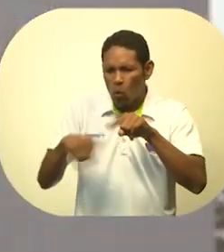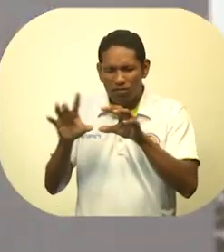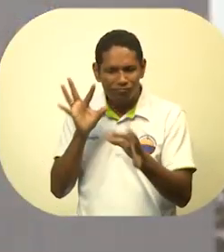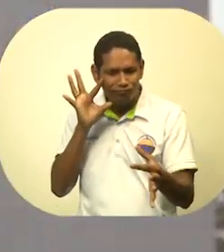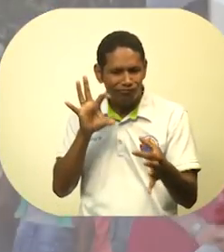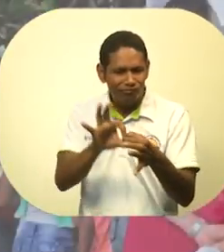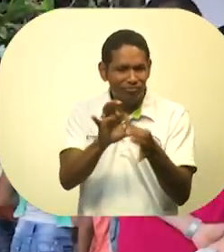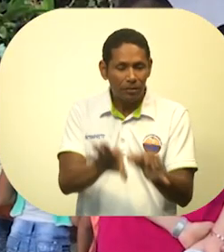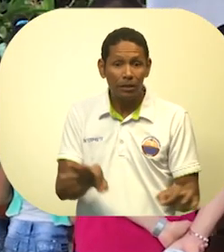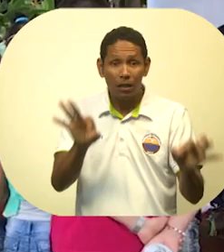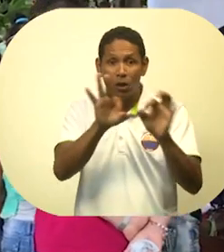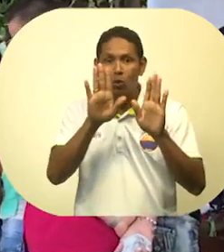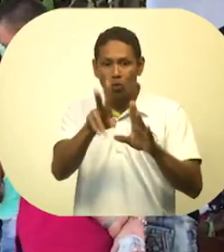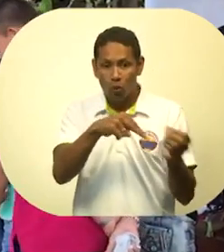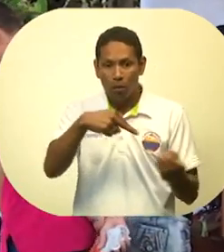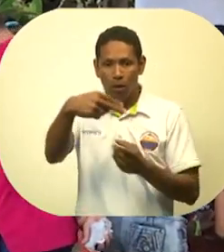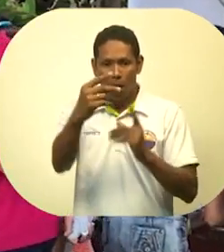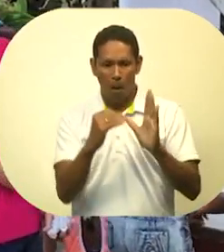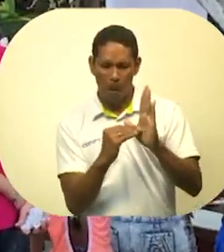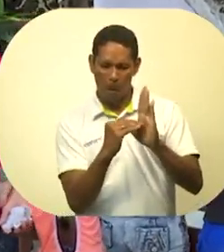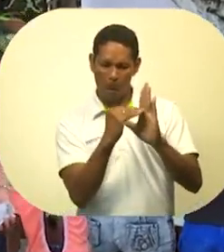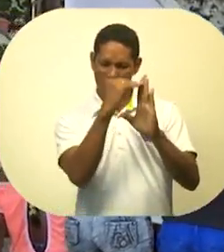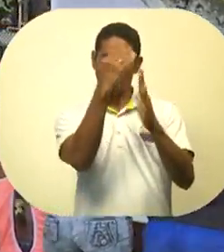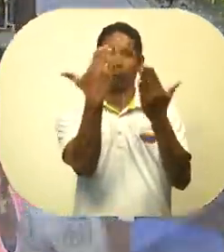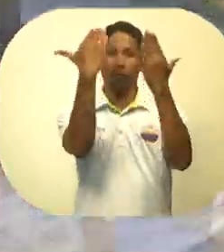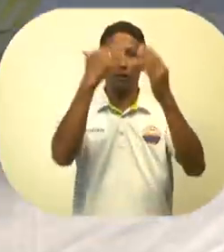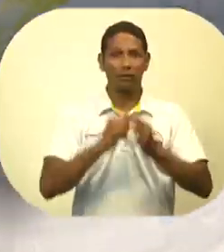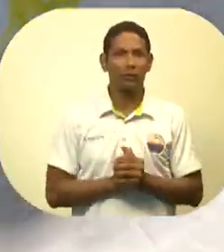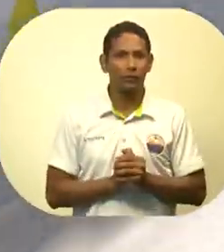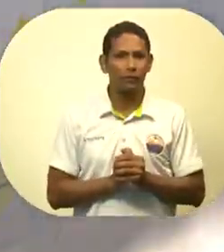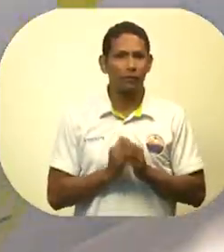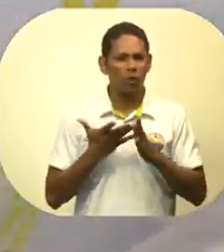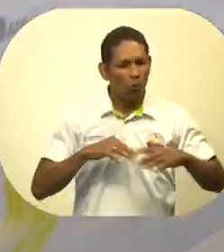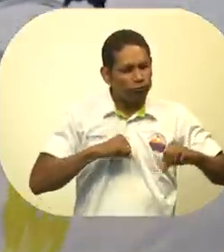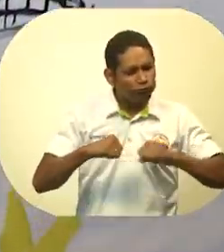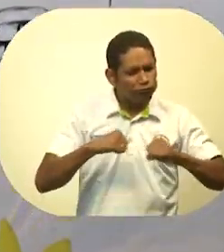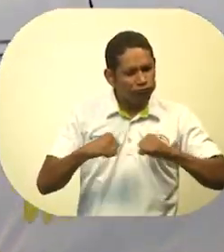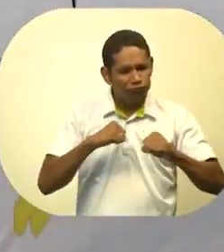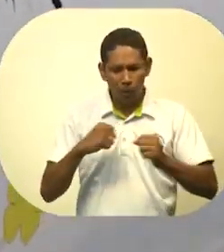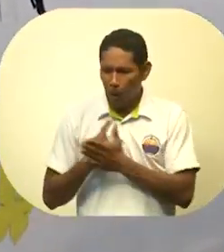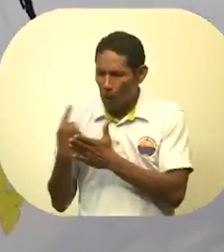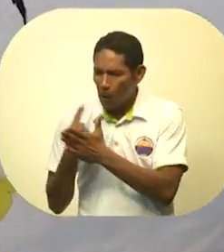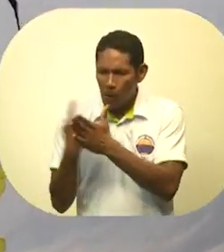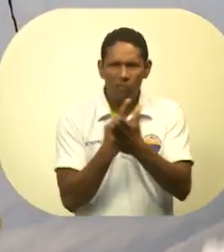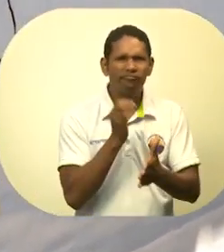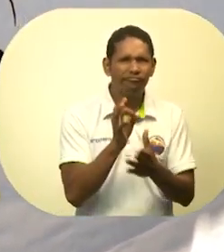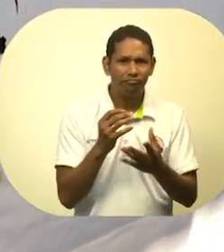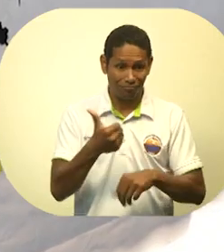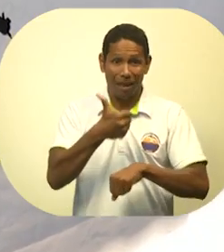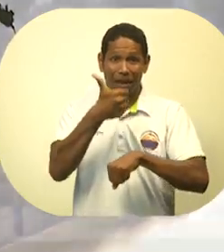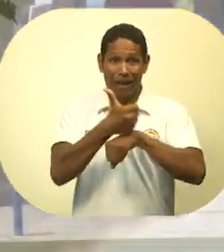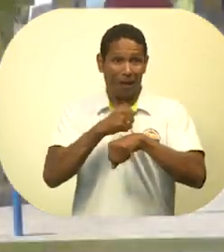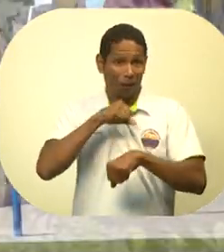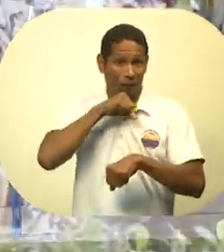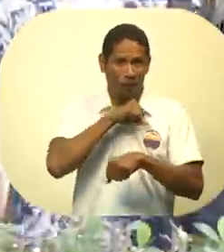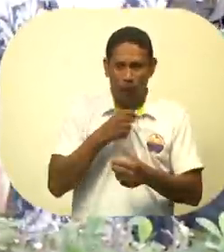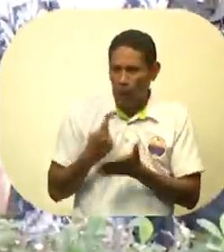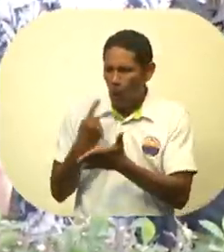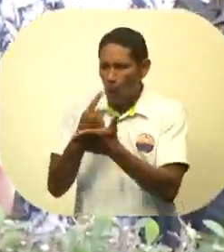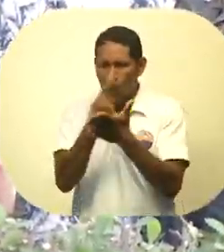compete para el mejoramiento de los niveles educativos en los niveles precedentes. La actividad, que contó con la retroalimentación constante del rector Pablo